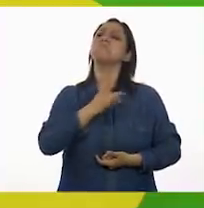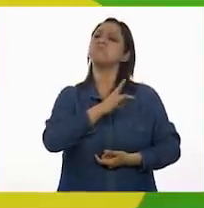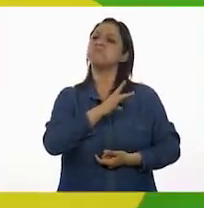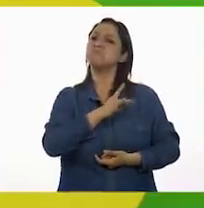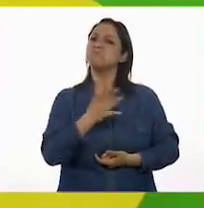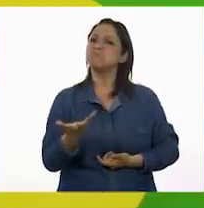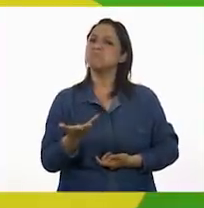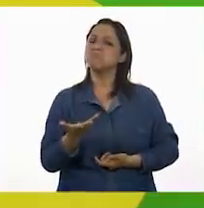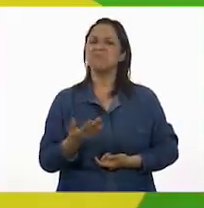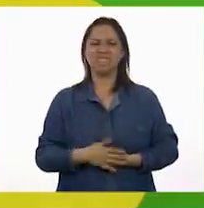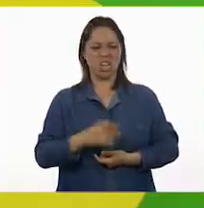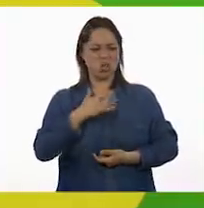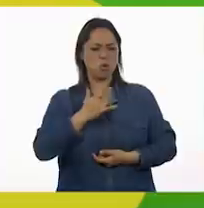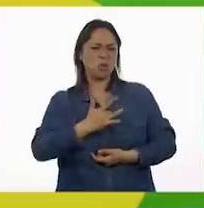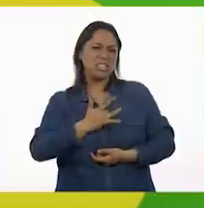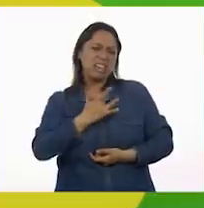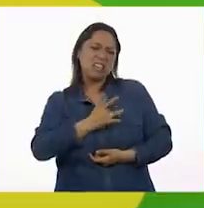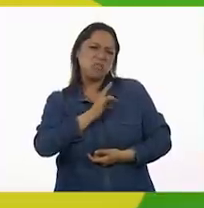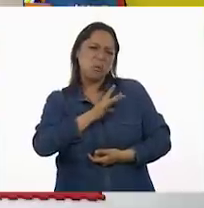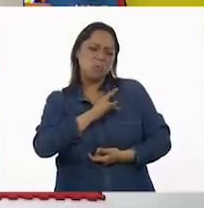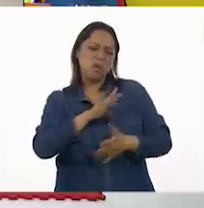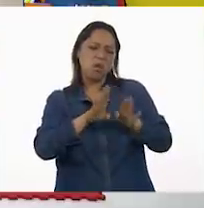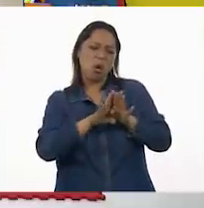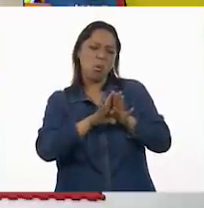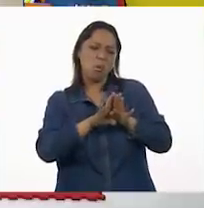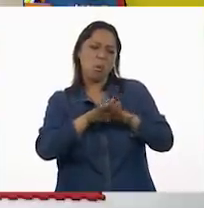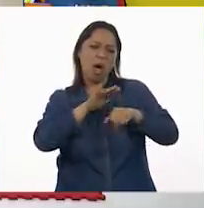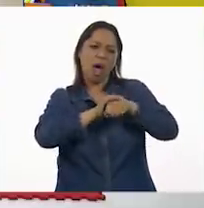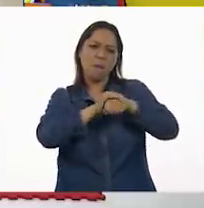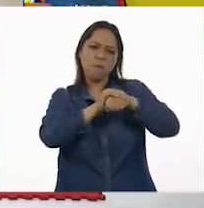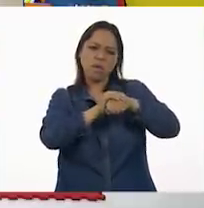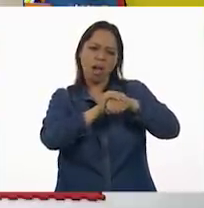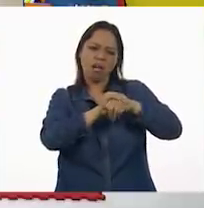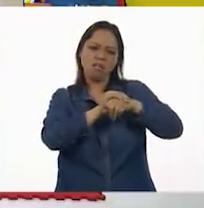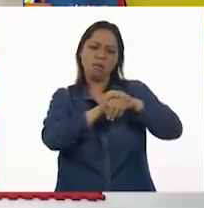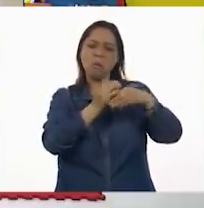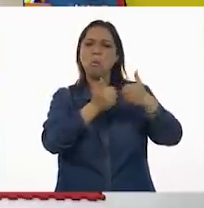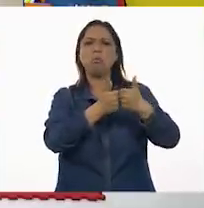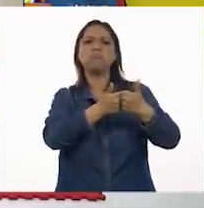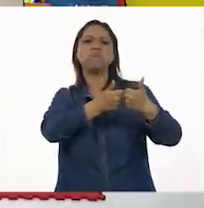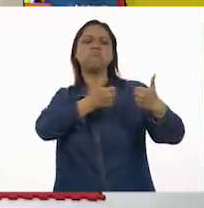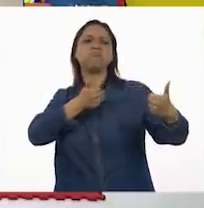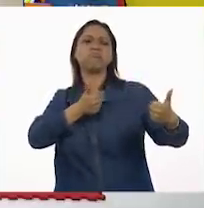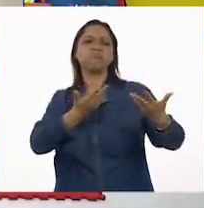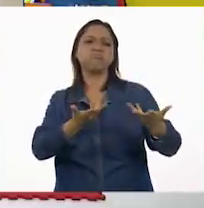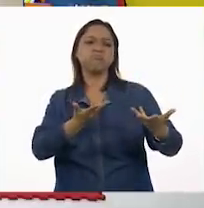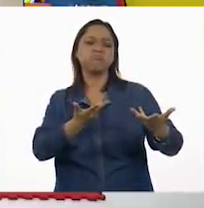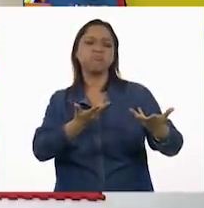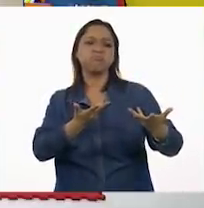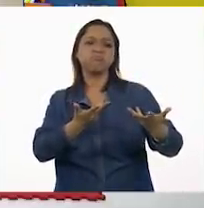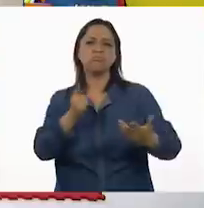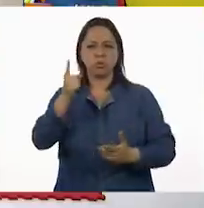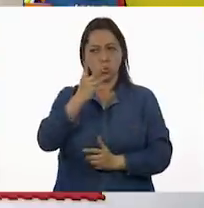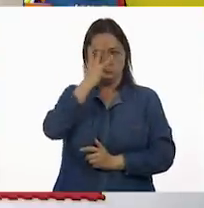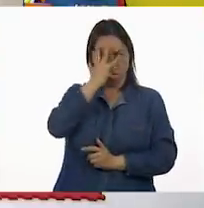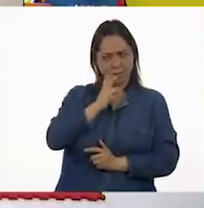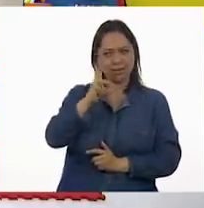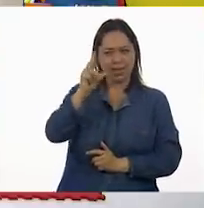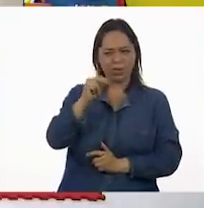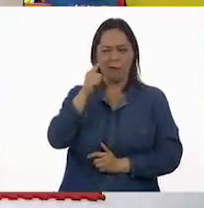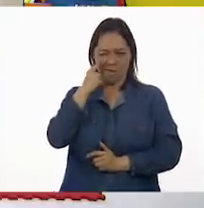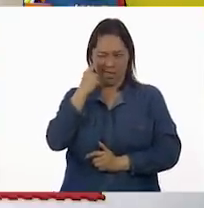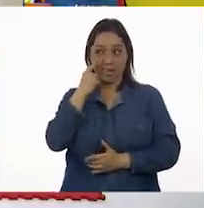qué te da miedo? Ay, tengo miedo de perder a mi amiga. para que no estés triste, ¿qué te parece si jugamos